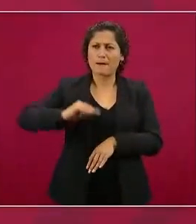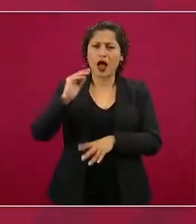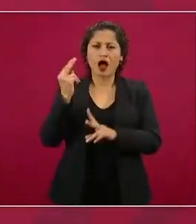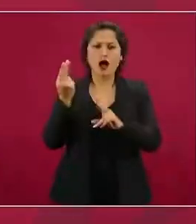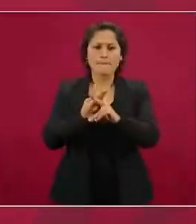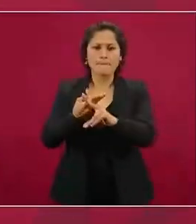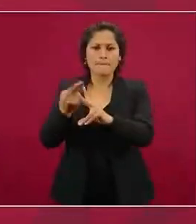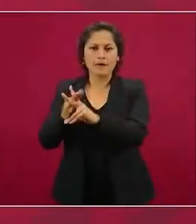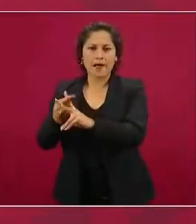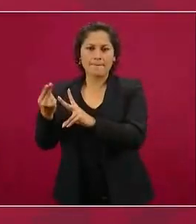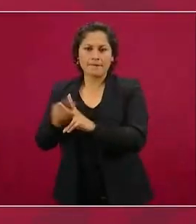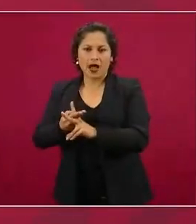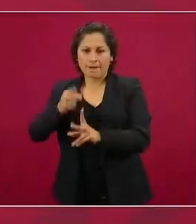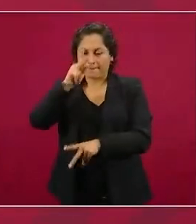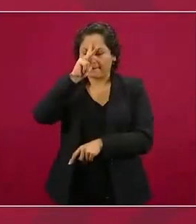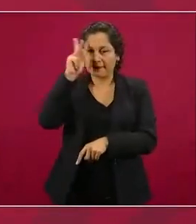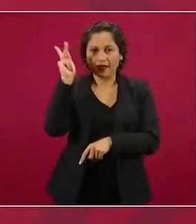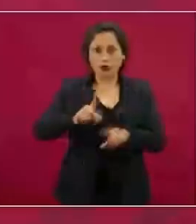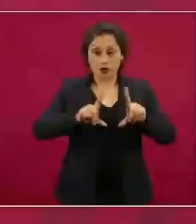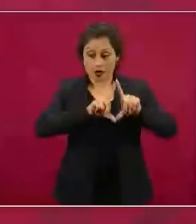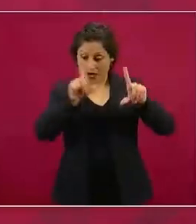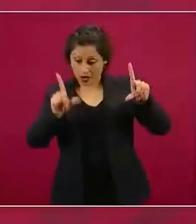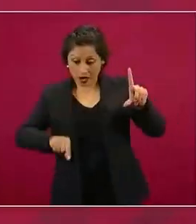en el país?